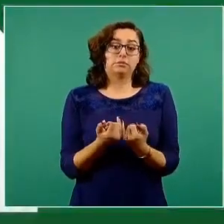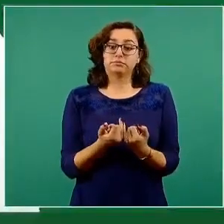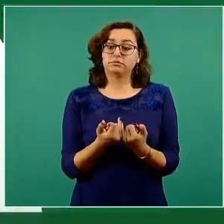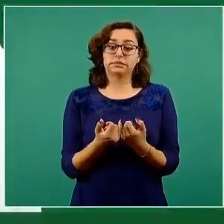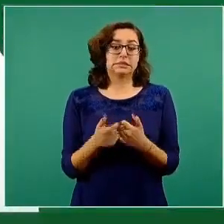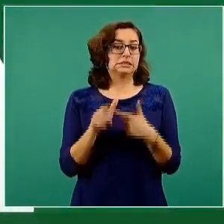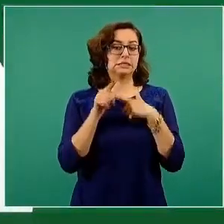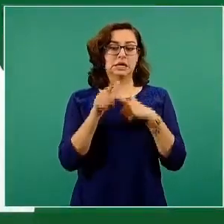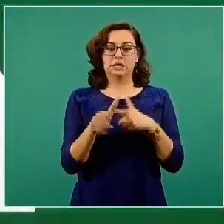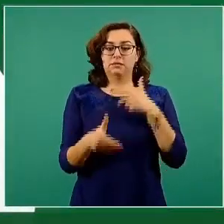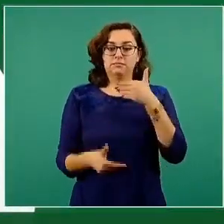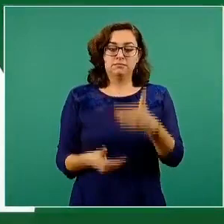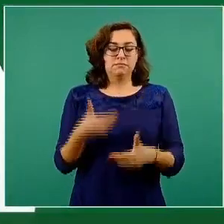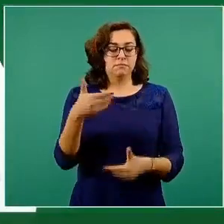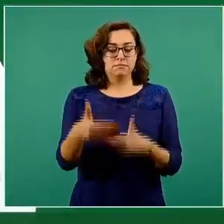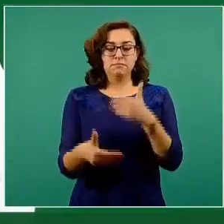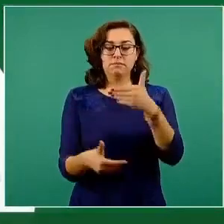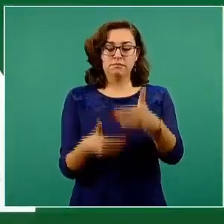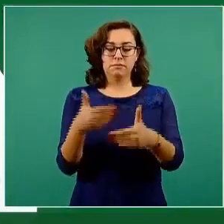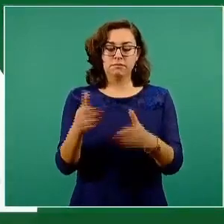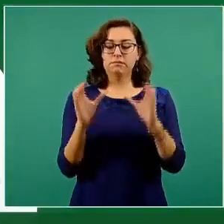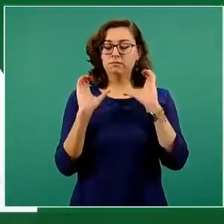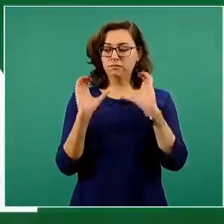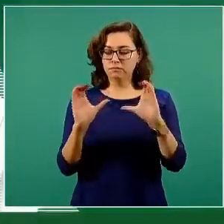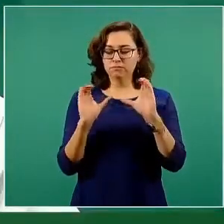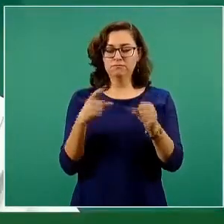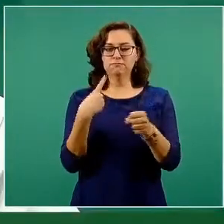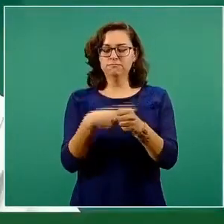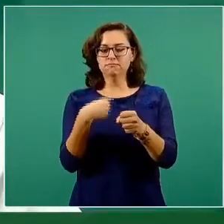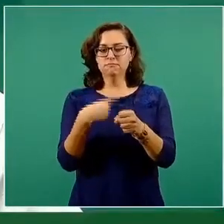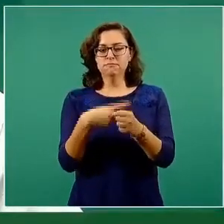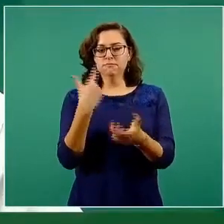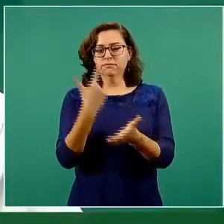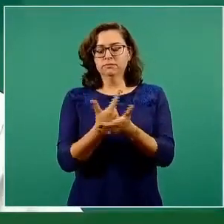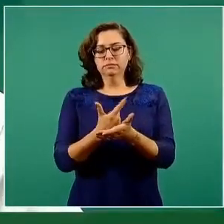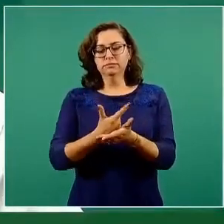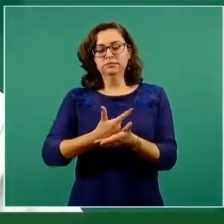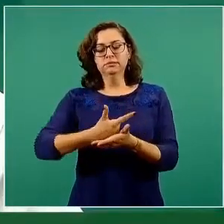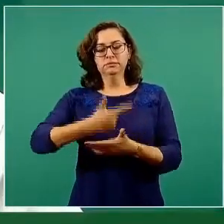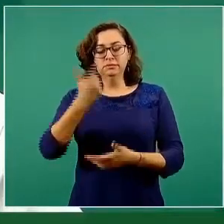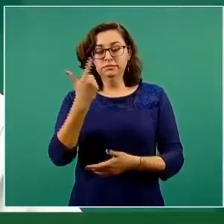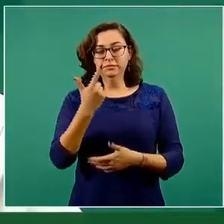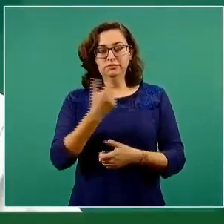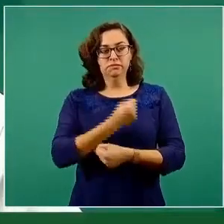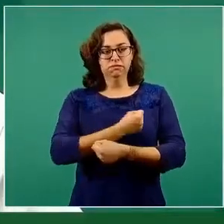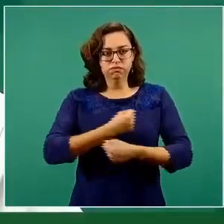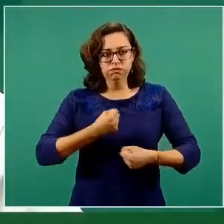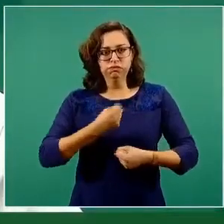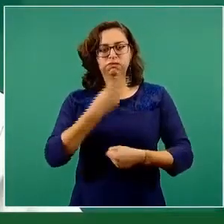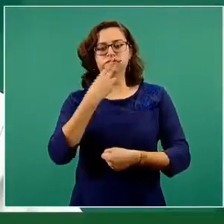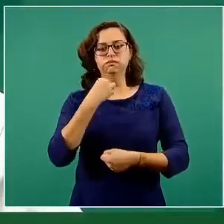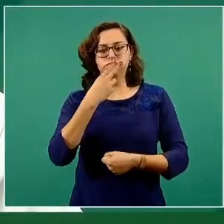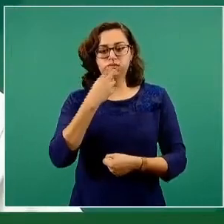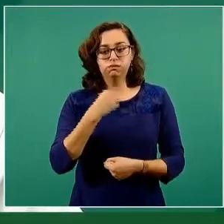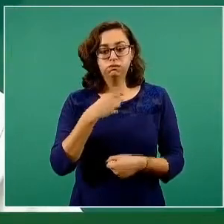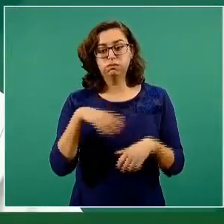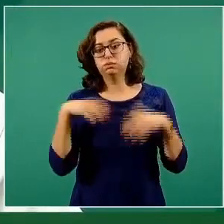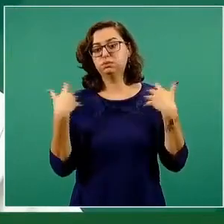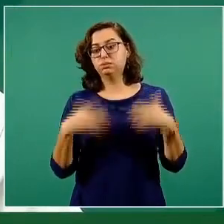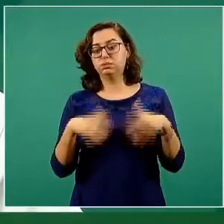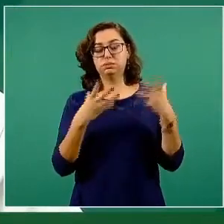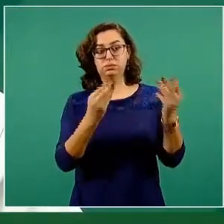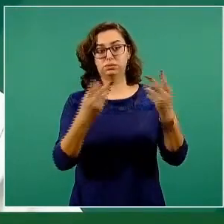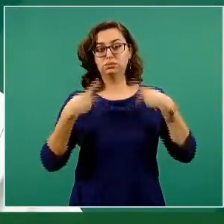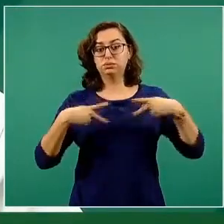avanzar en la prevención y el control de estas terribles enfermedades que son la causa de la mitad de